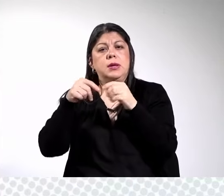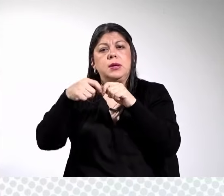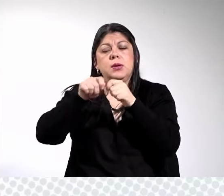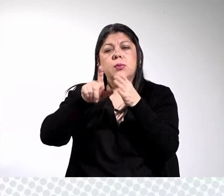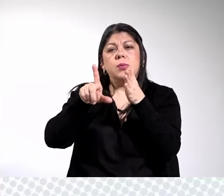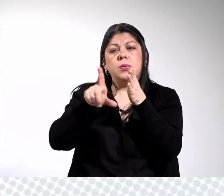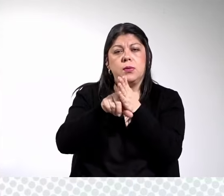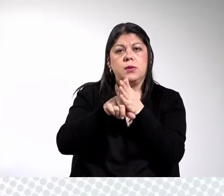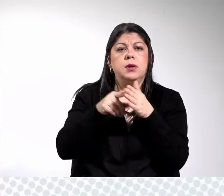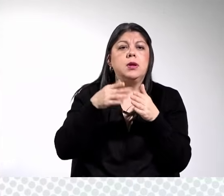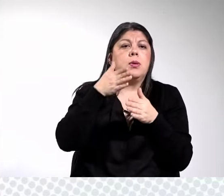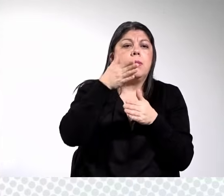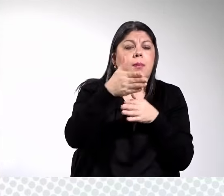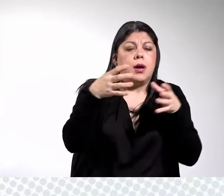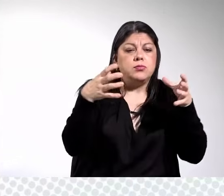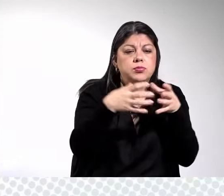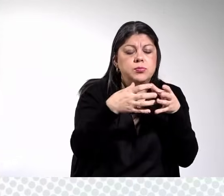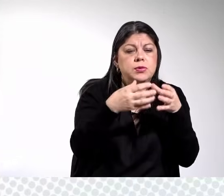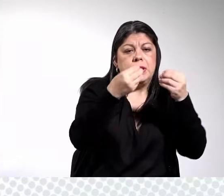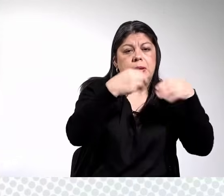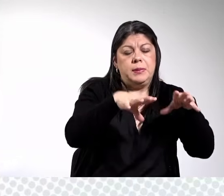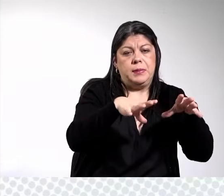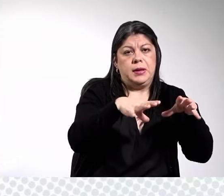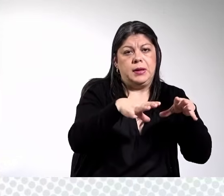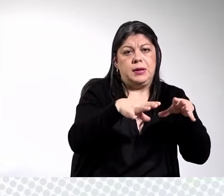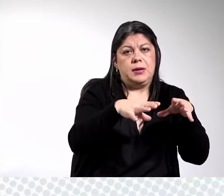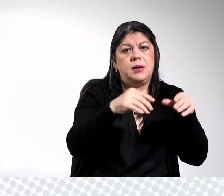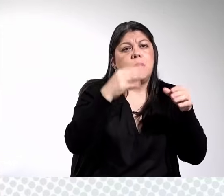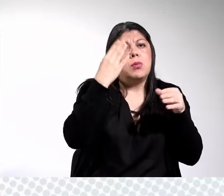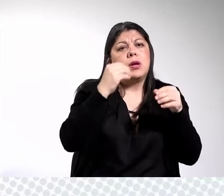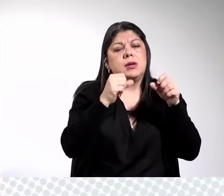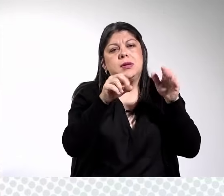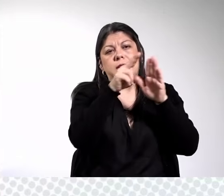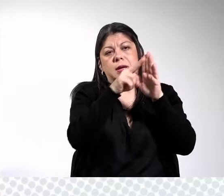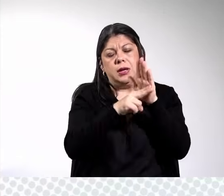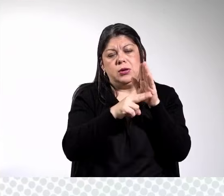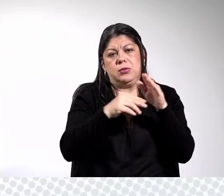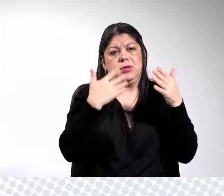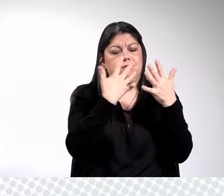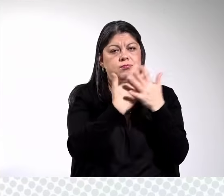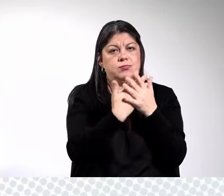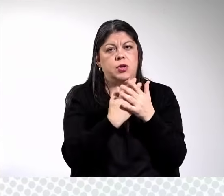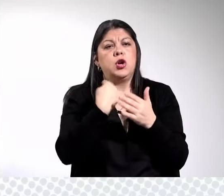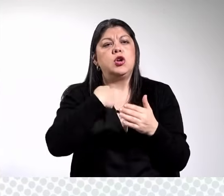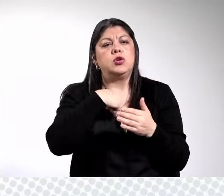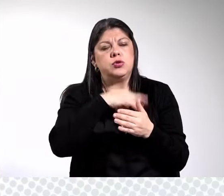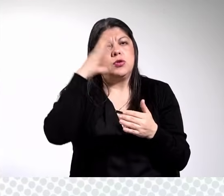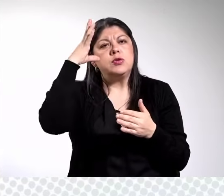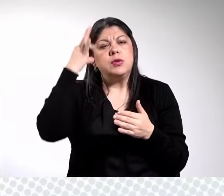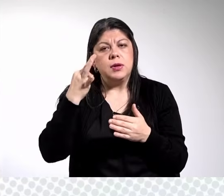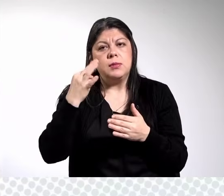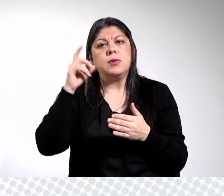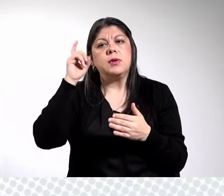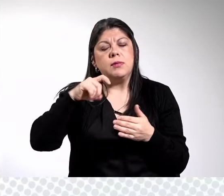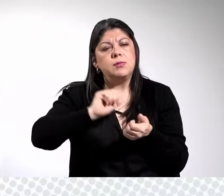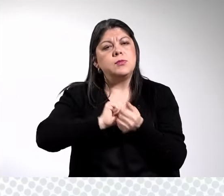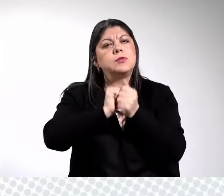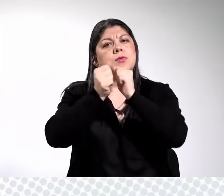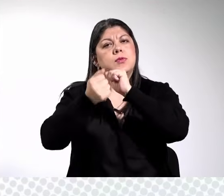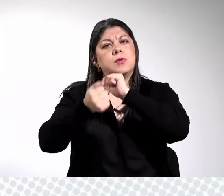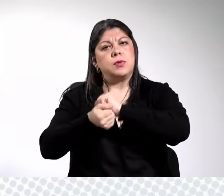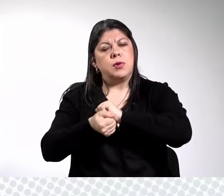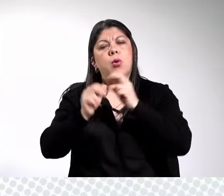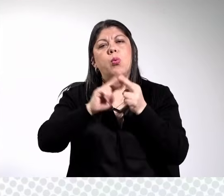fuerte, llega ahí y más bien se pierde la persona. ¿Por qué? Por el sistema carcelario. Nosotros creemos que sí tenemos que llevar